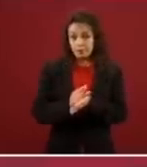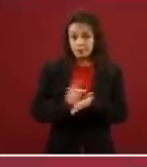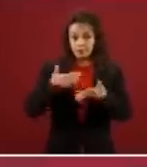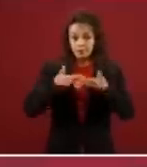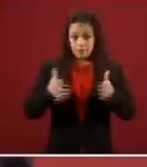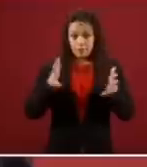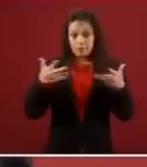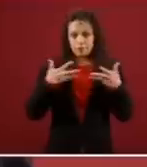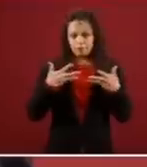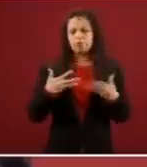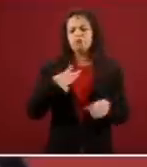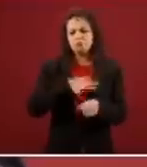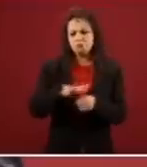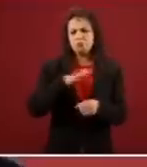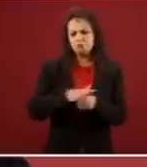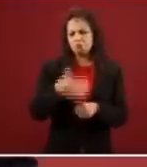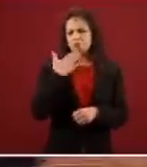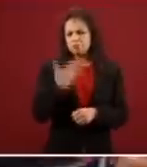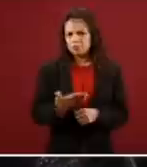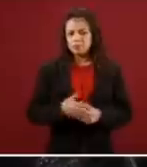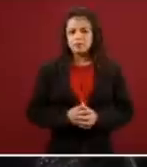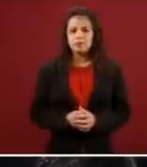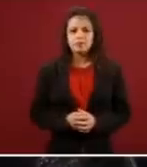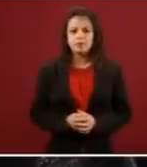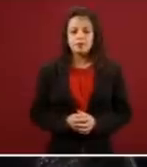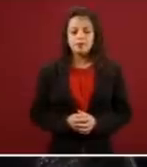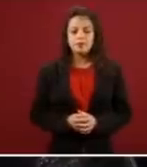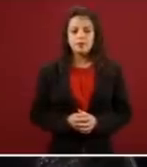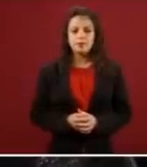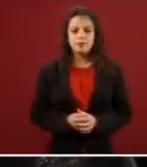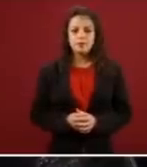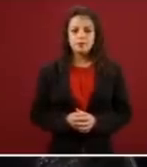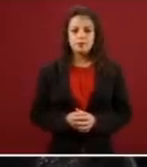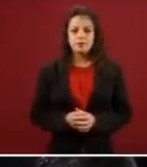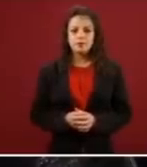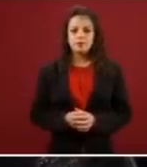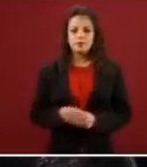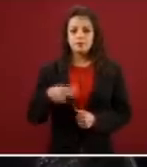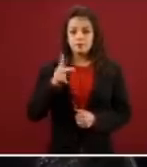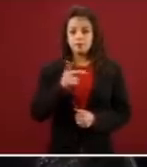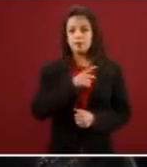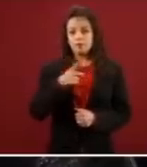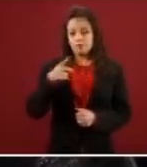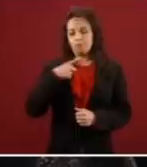es suficiente, nada más que se debe de conocer.